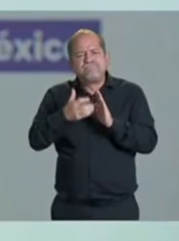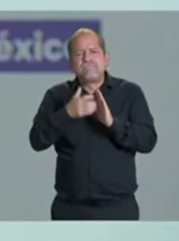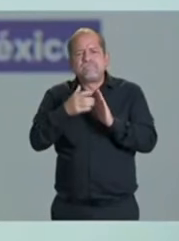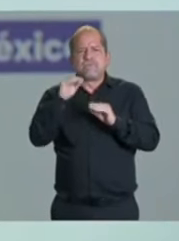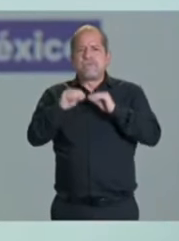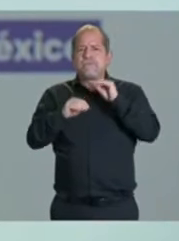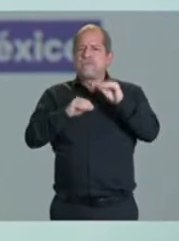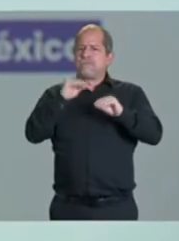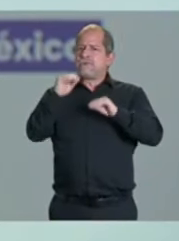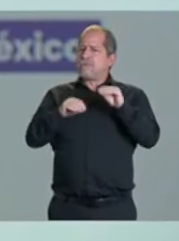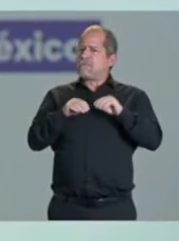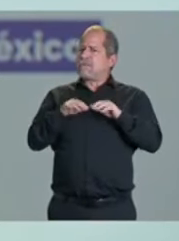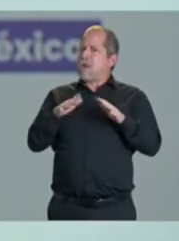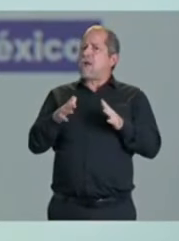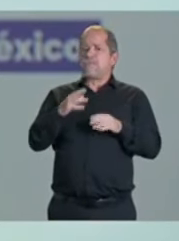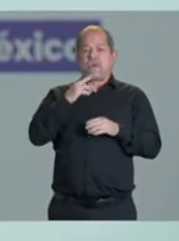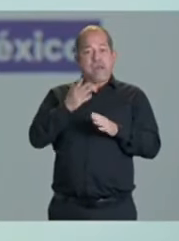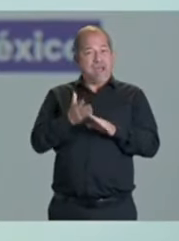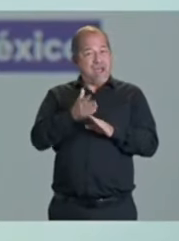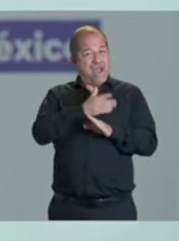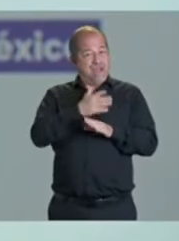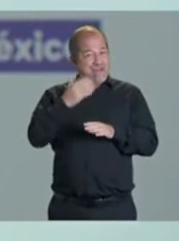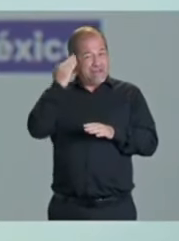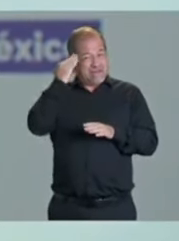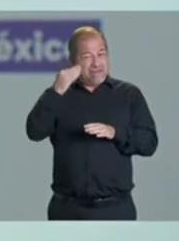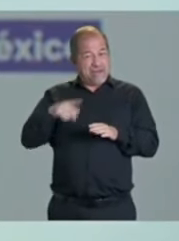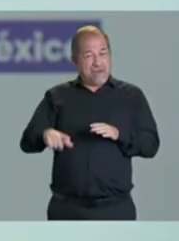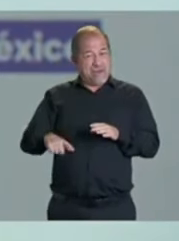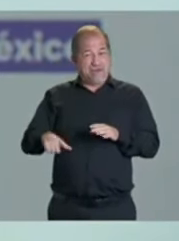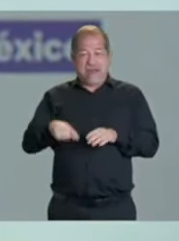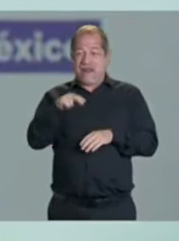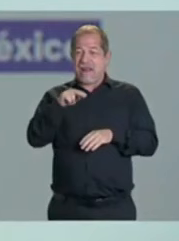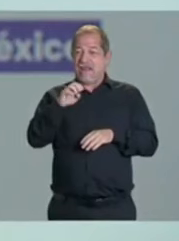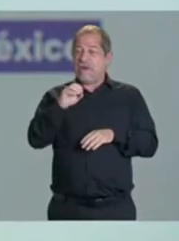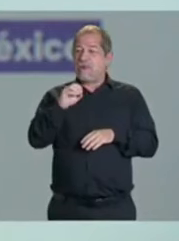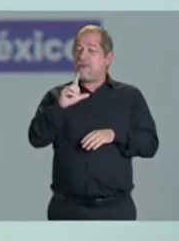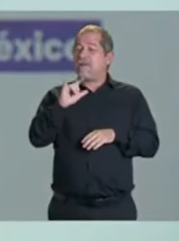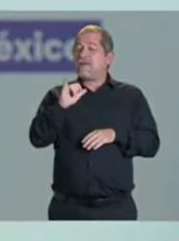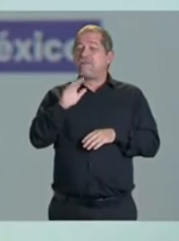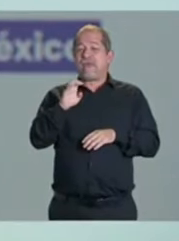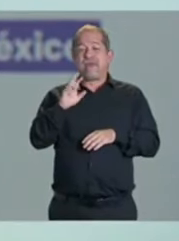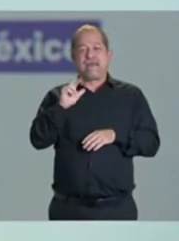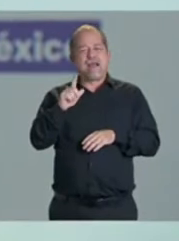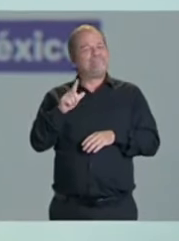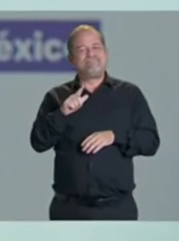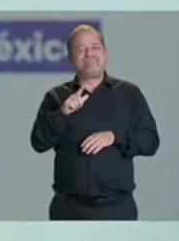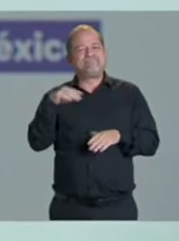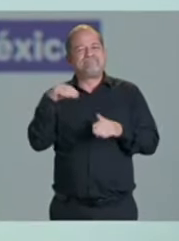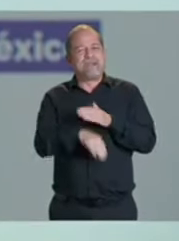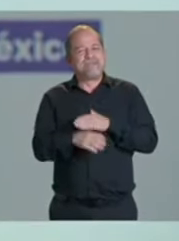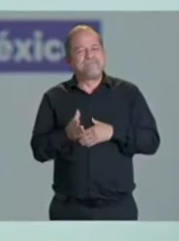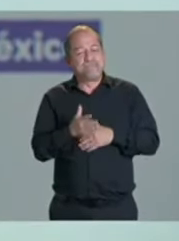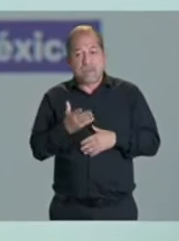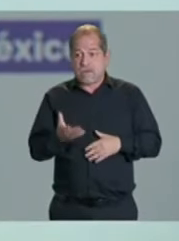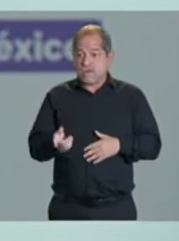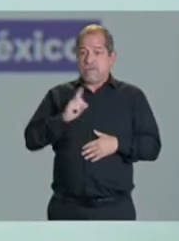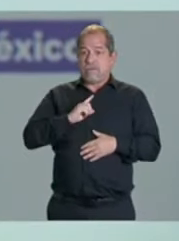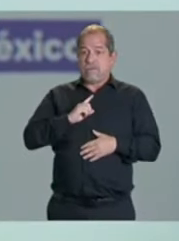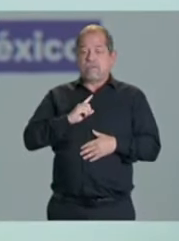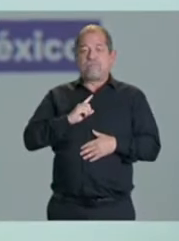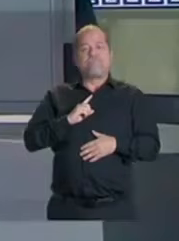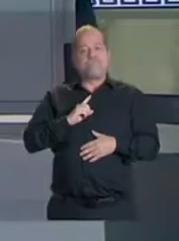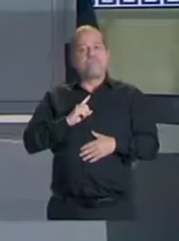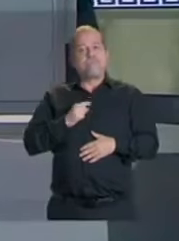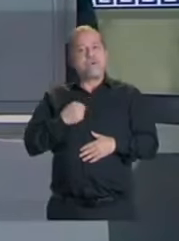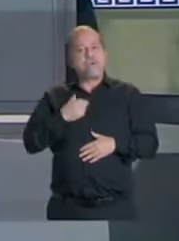¿no? Lo de las bolsas de tiempo es complejo, y que uno hable así tiene su